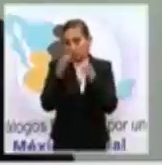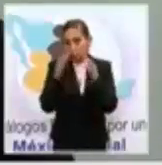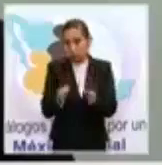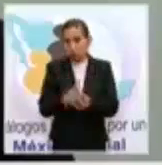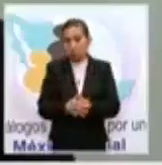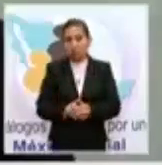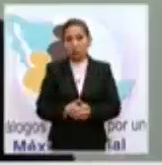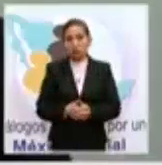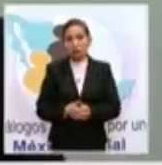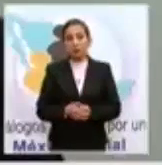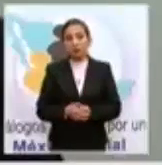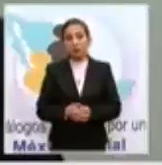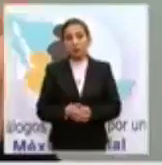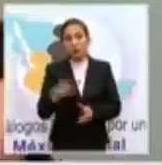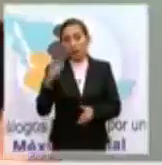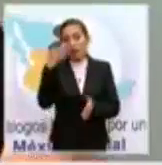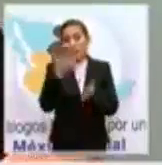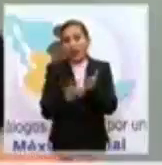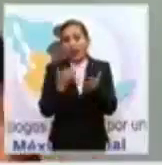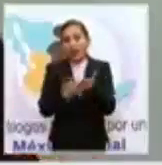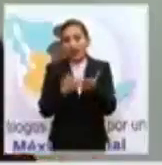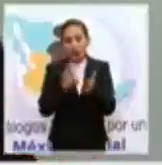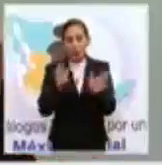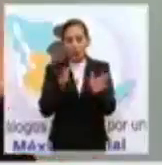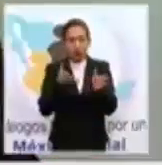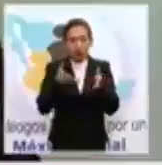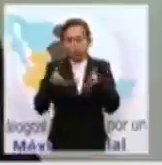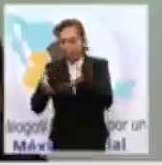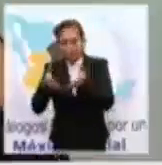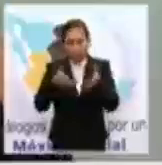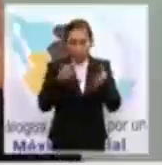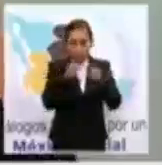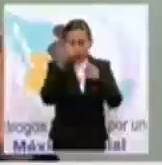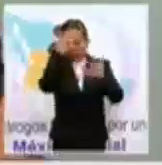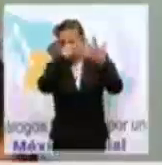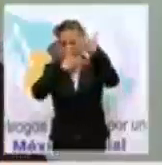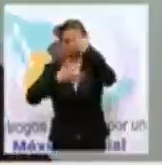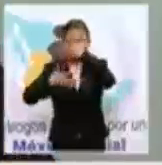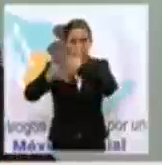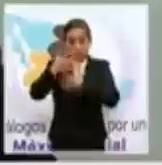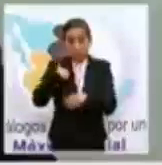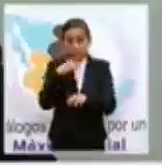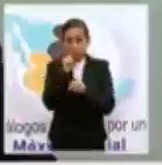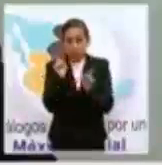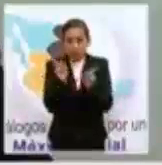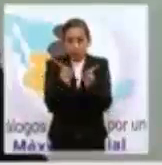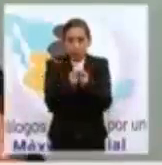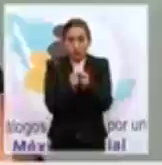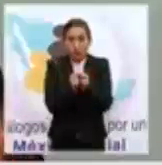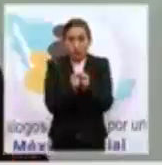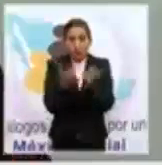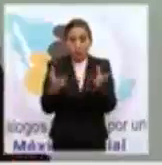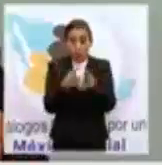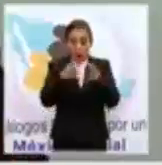Pero yo creo que nos falta esa brújula grande, y termino, insisto, con esta cosa que me dejó impresionada, porque la brújula grande en el caso de Polonia era muy